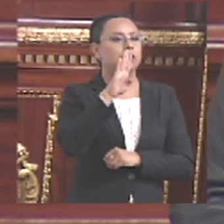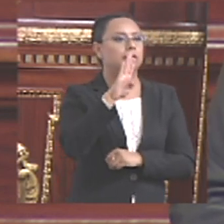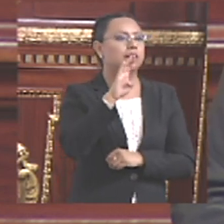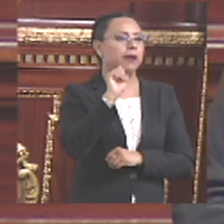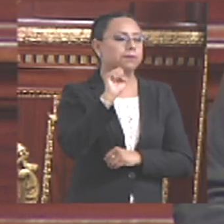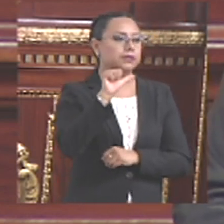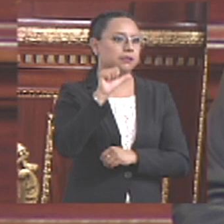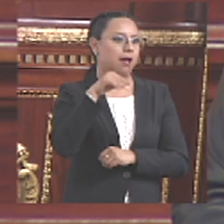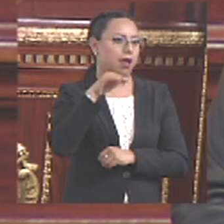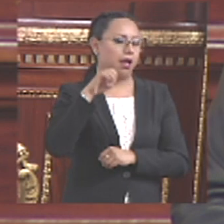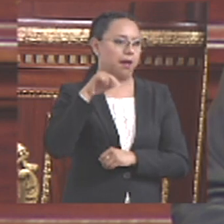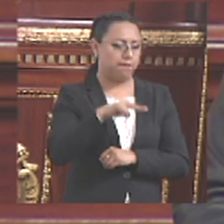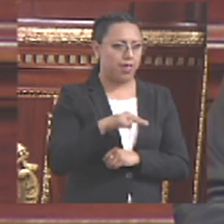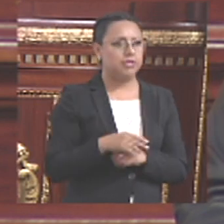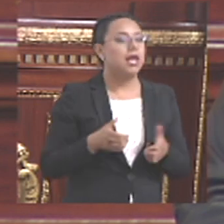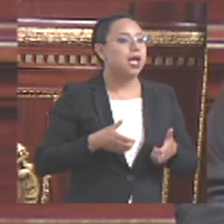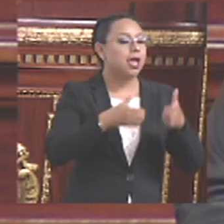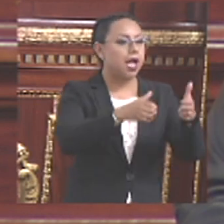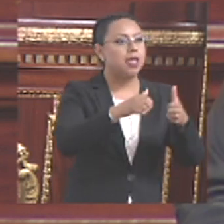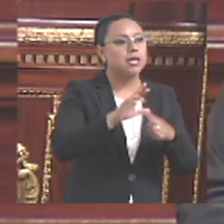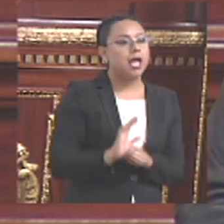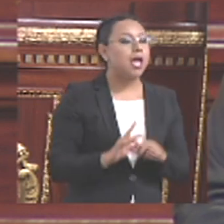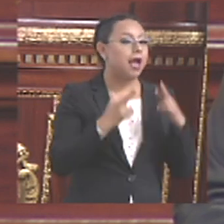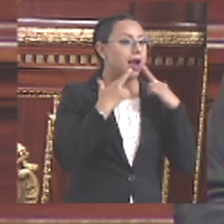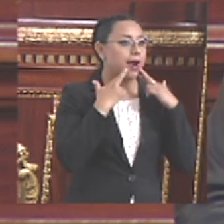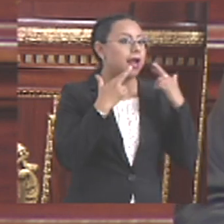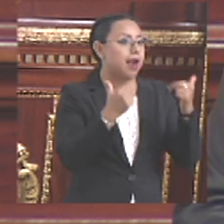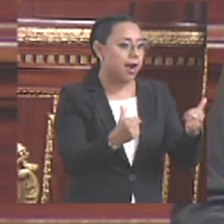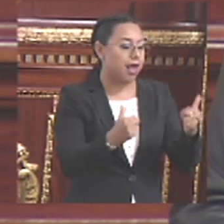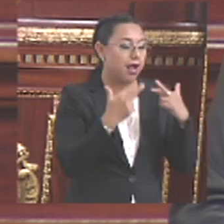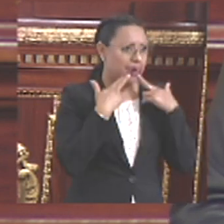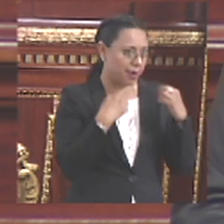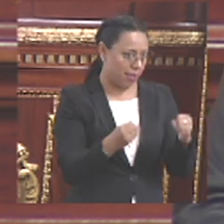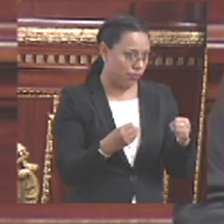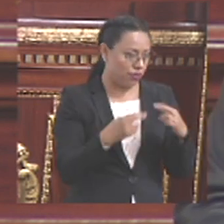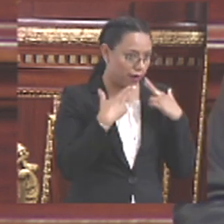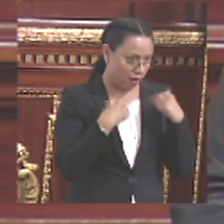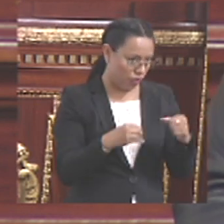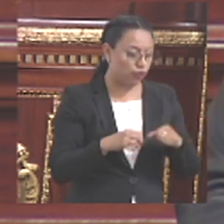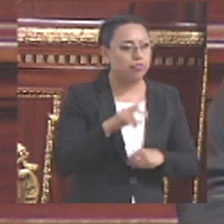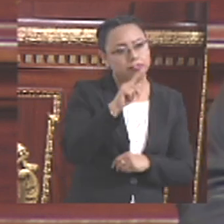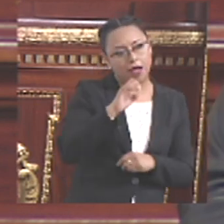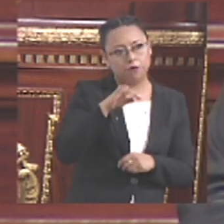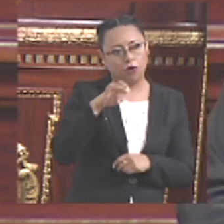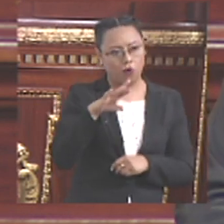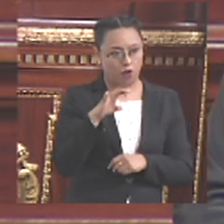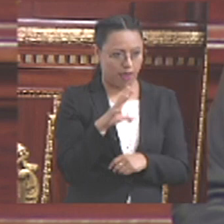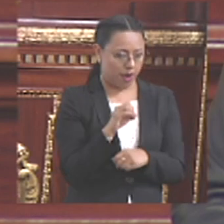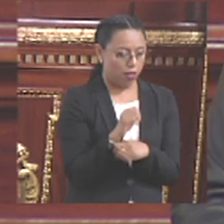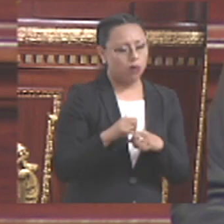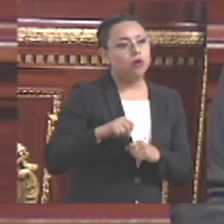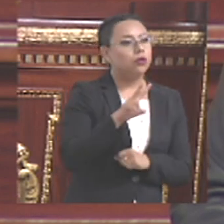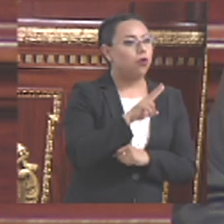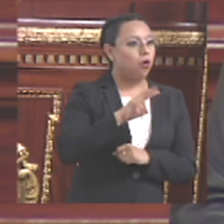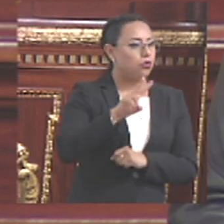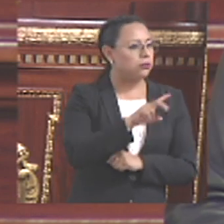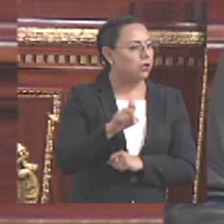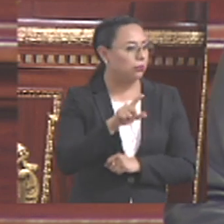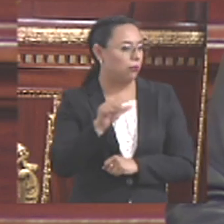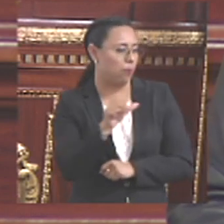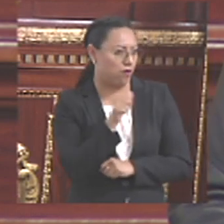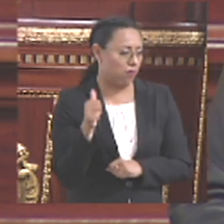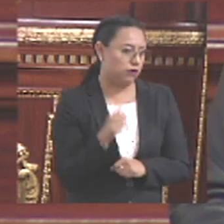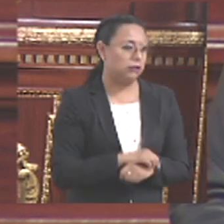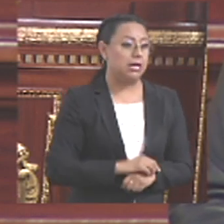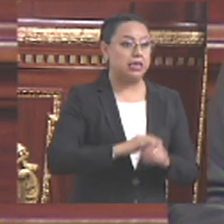en Rancho Tamboreo número 11 y 19 en la entonces delegación Tlalpan, y que tuvo como resultado el colapso